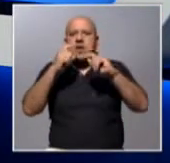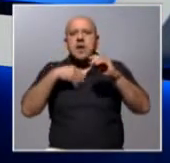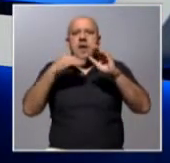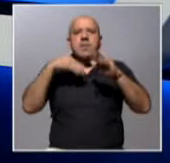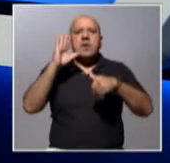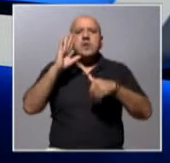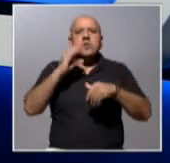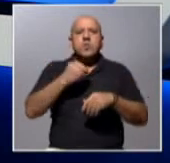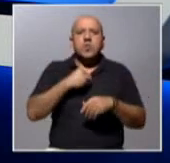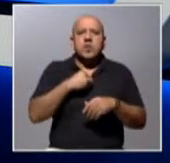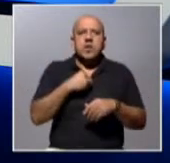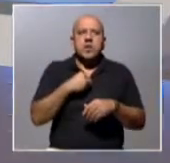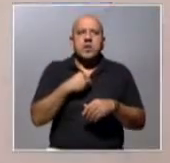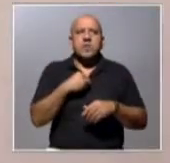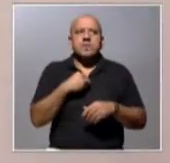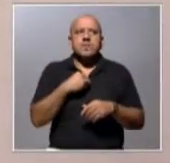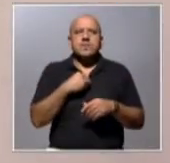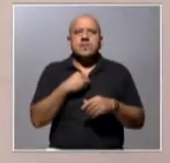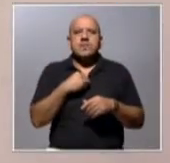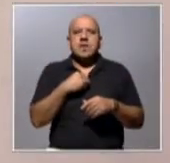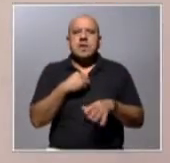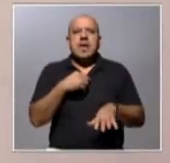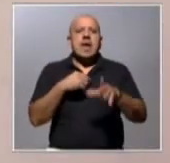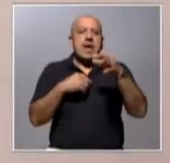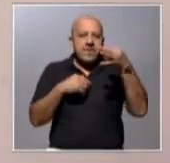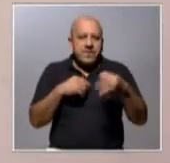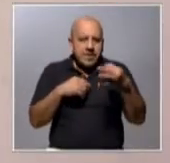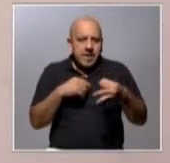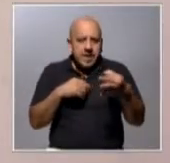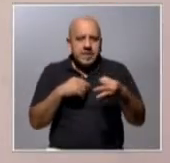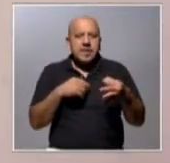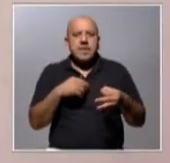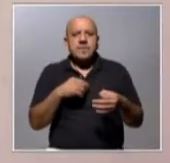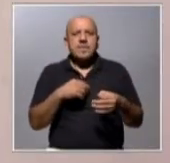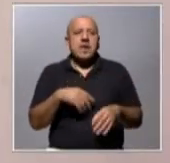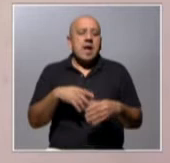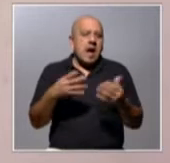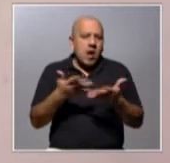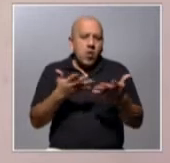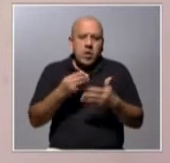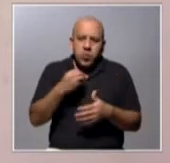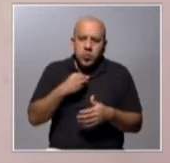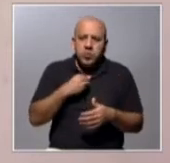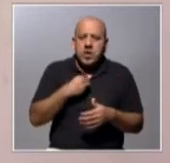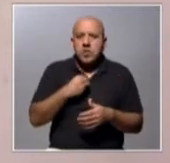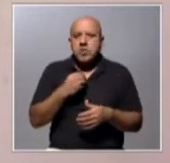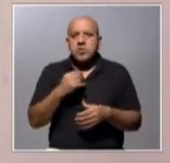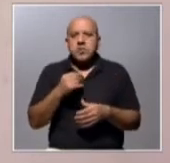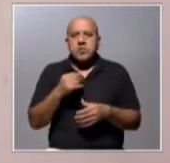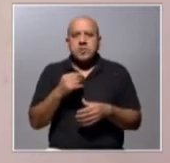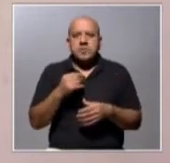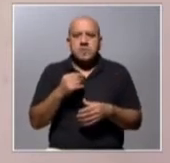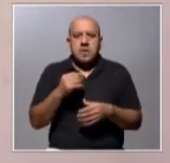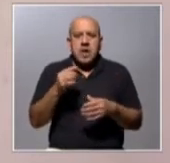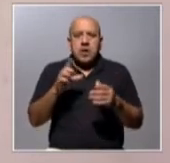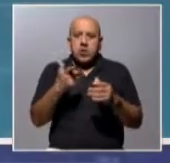voluntarios? En verdad, mirá, de voluntarios ahora hay algunas que no